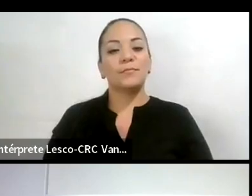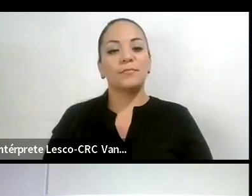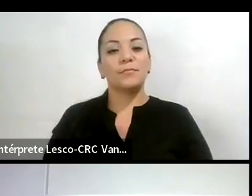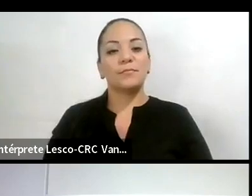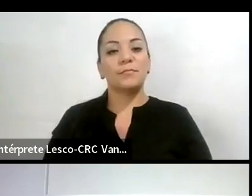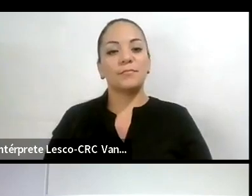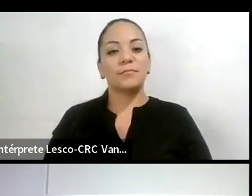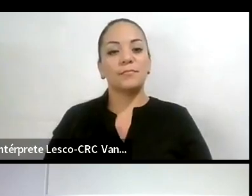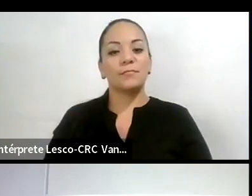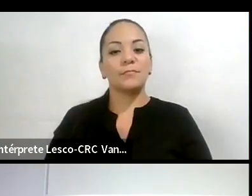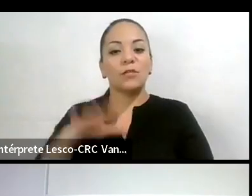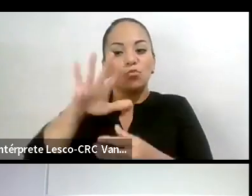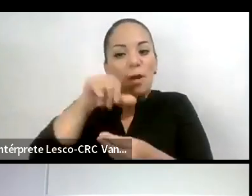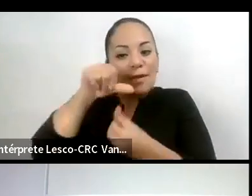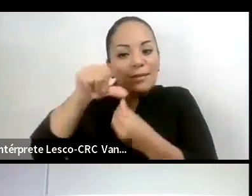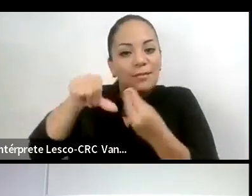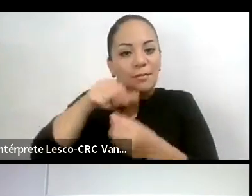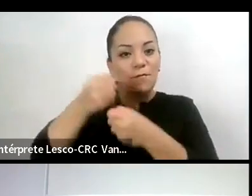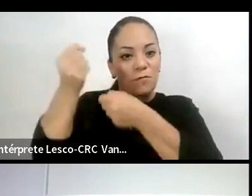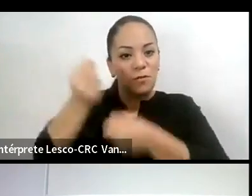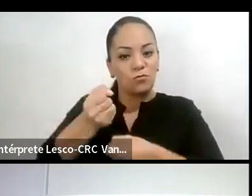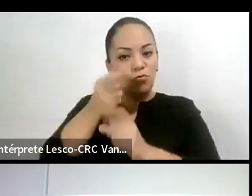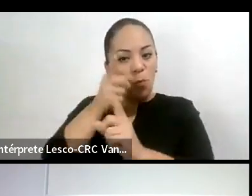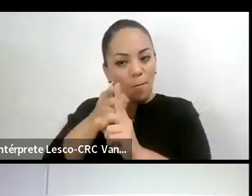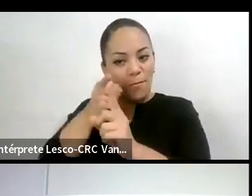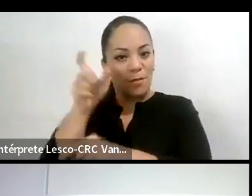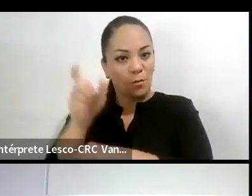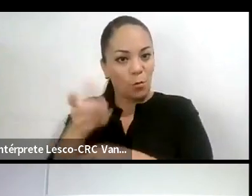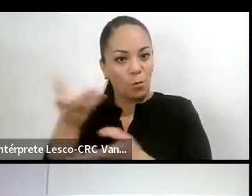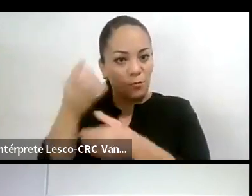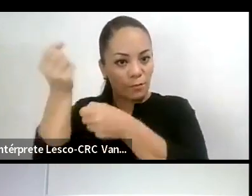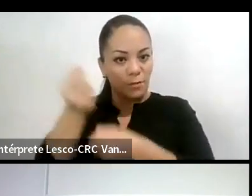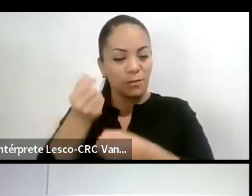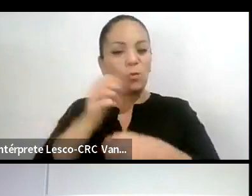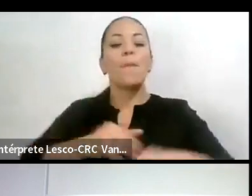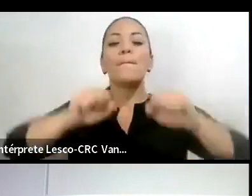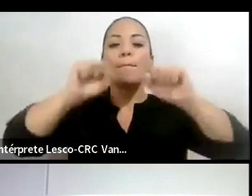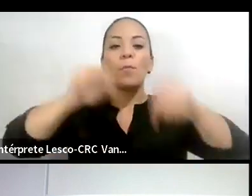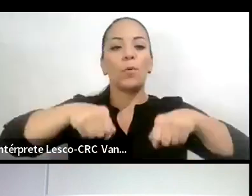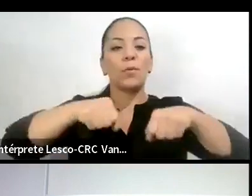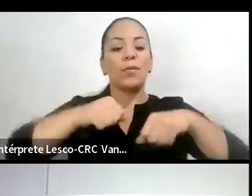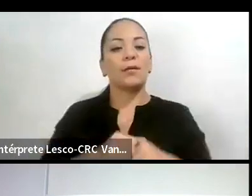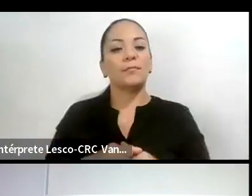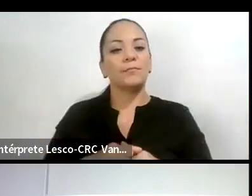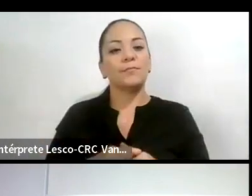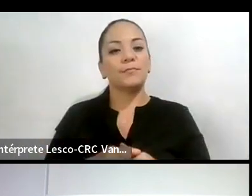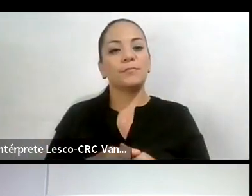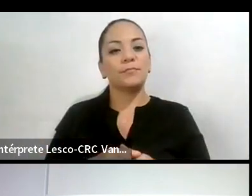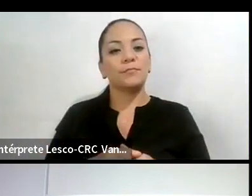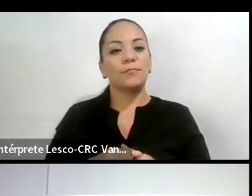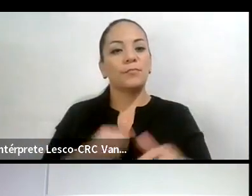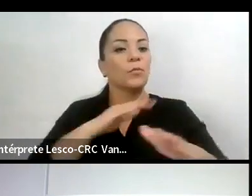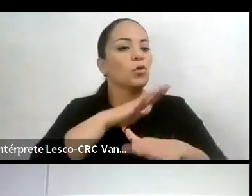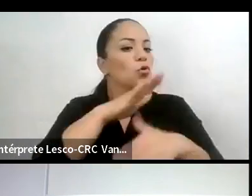es su ser, su razón de ser, es poder llevar